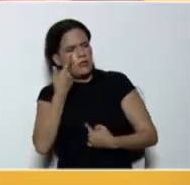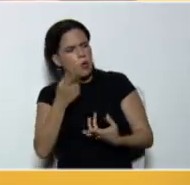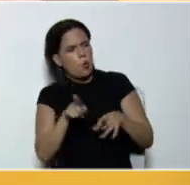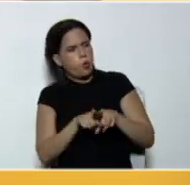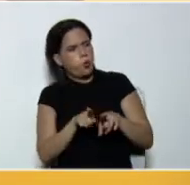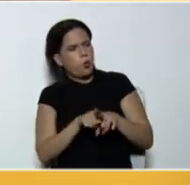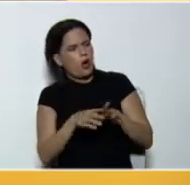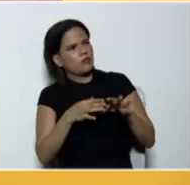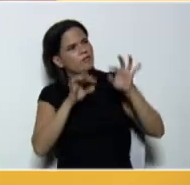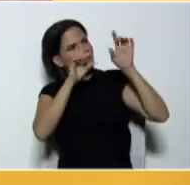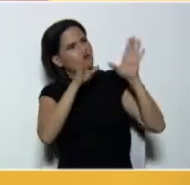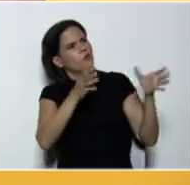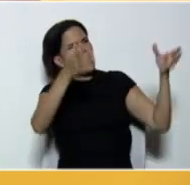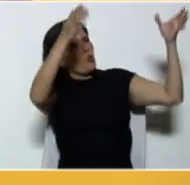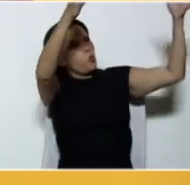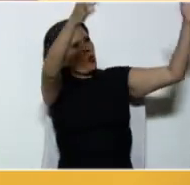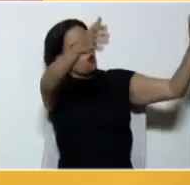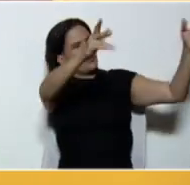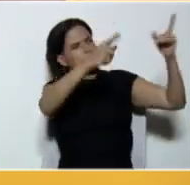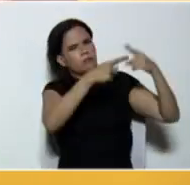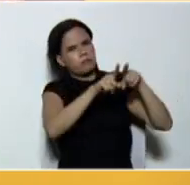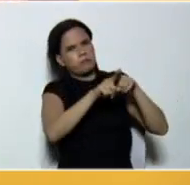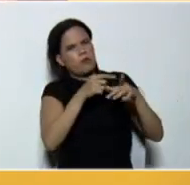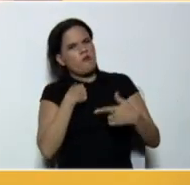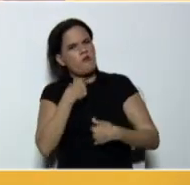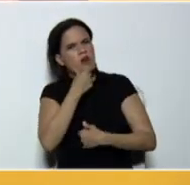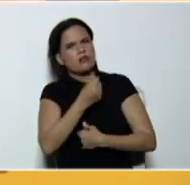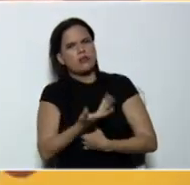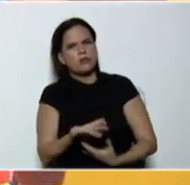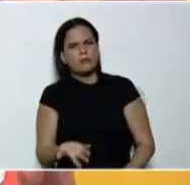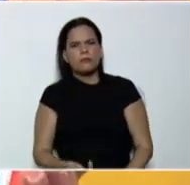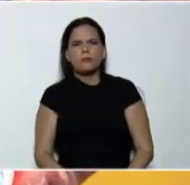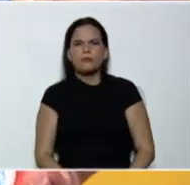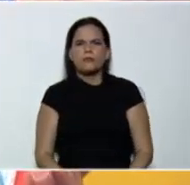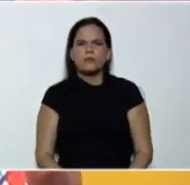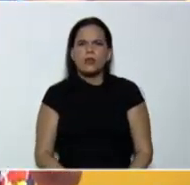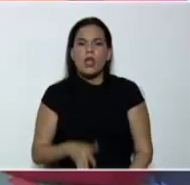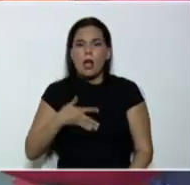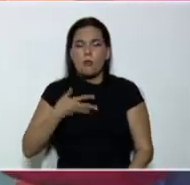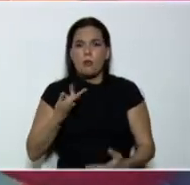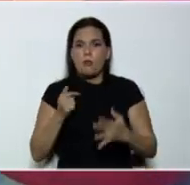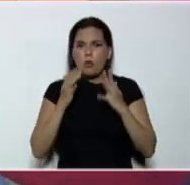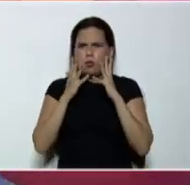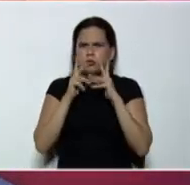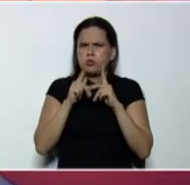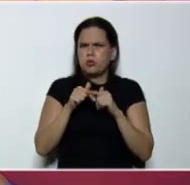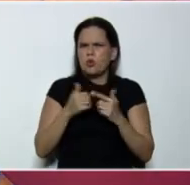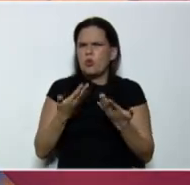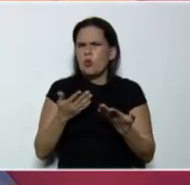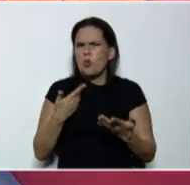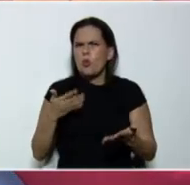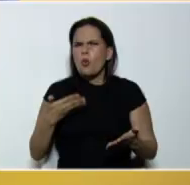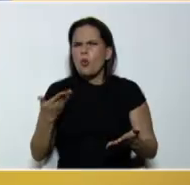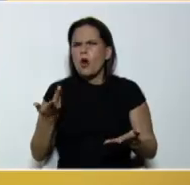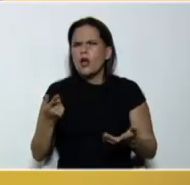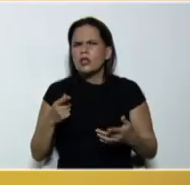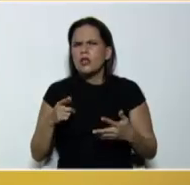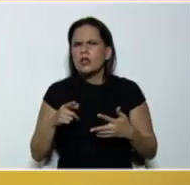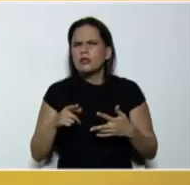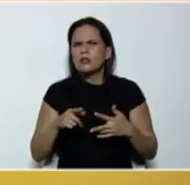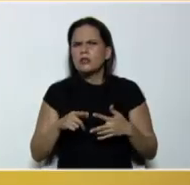cuadro. ¿Ves? Qué fácil. Acá podemos contar cuántas técnicas tenemos.